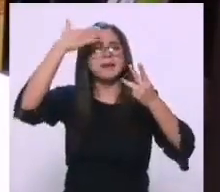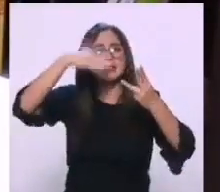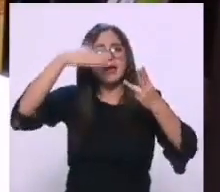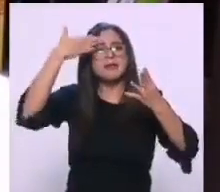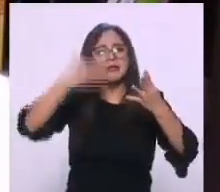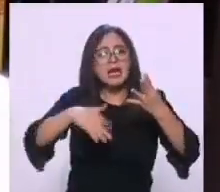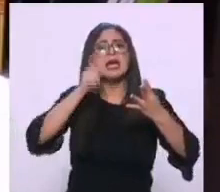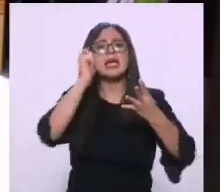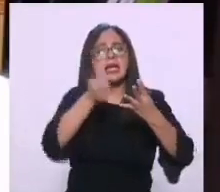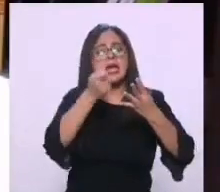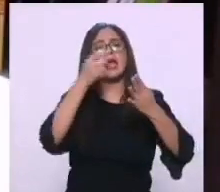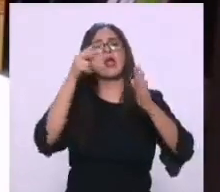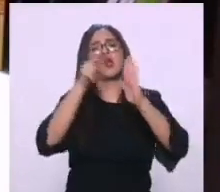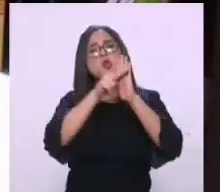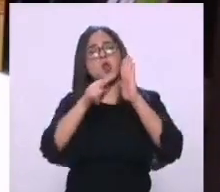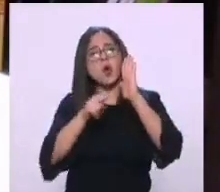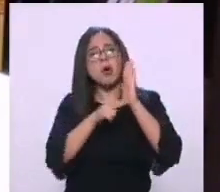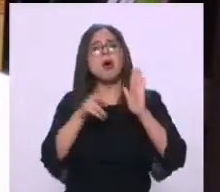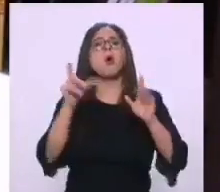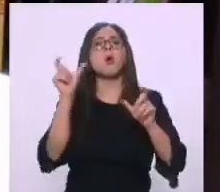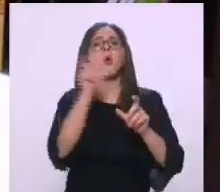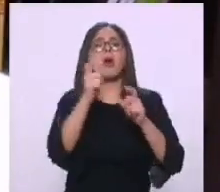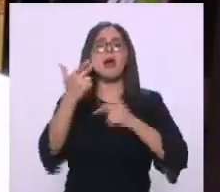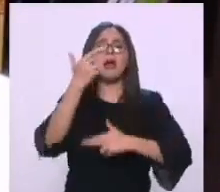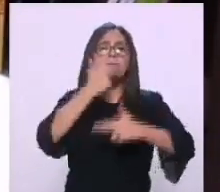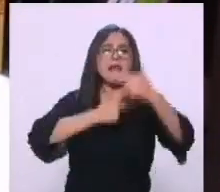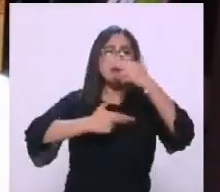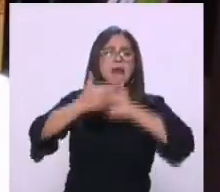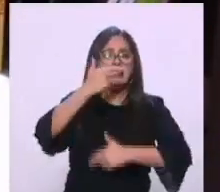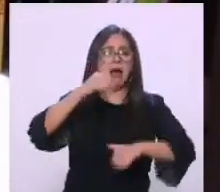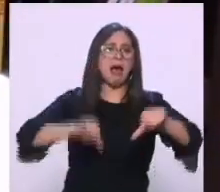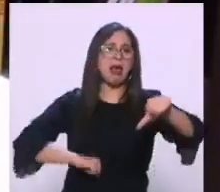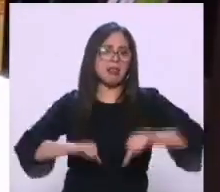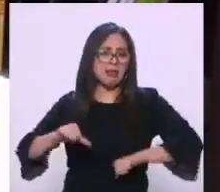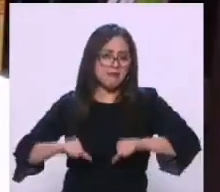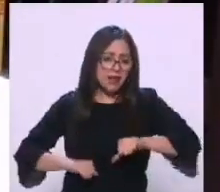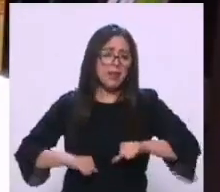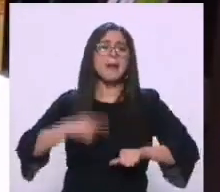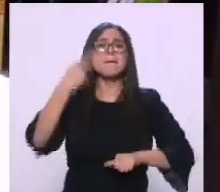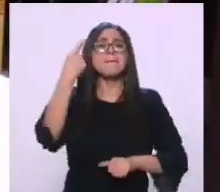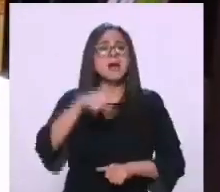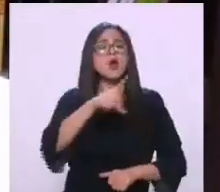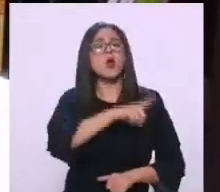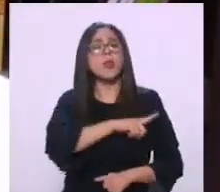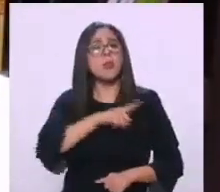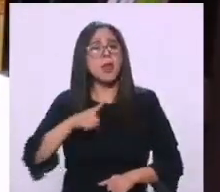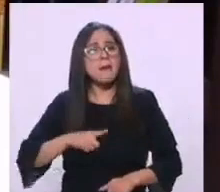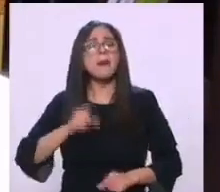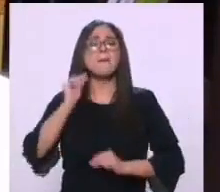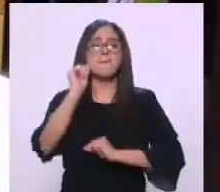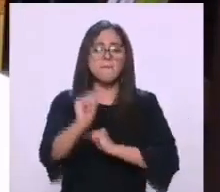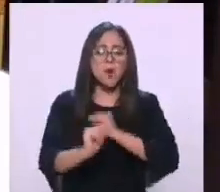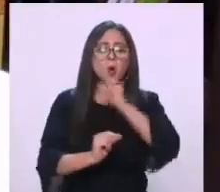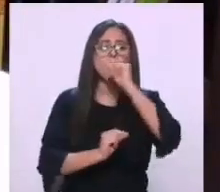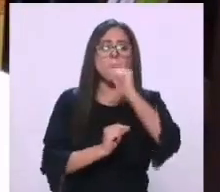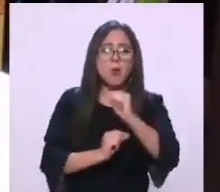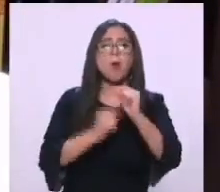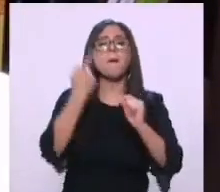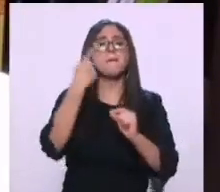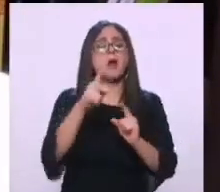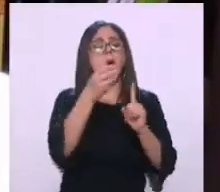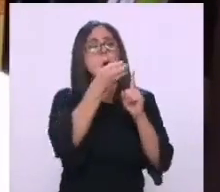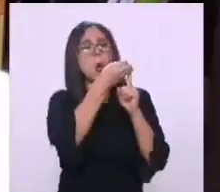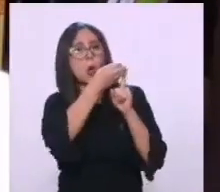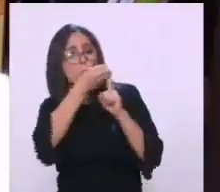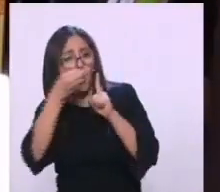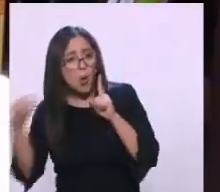a cómo deben de ser sus actividades y, como lo han sugerido, debe de llevarse a cabo de una manera ordenada,